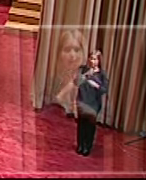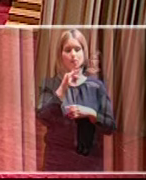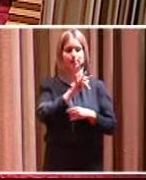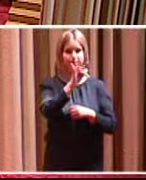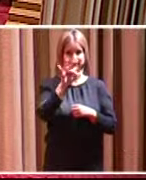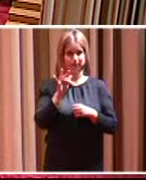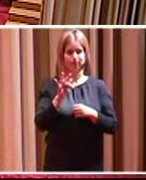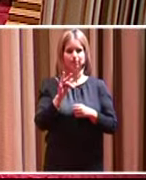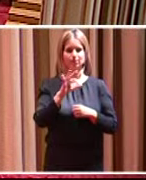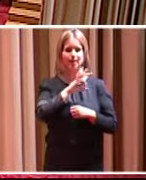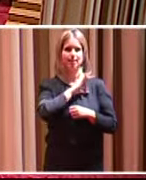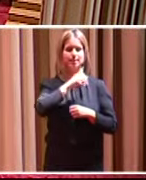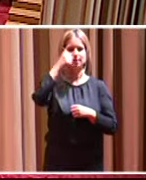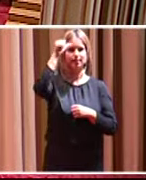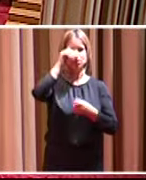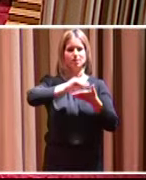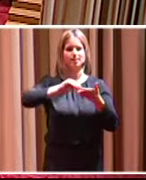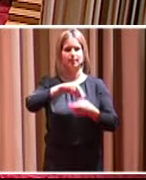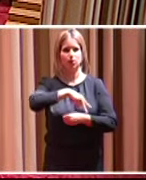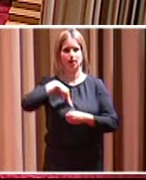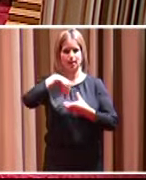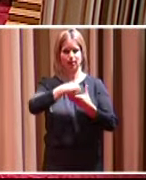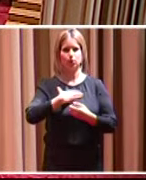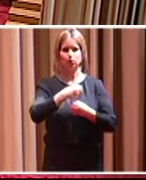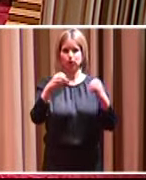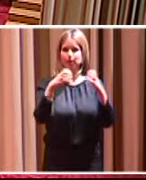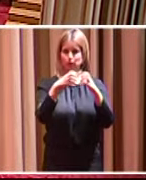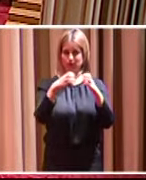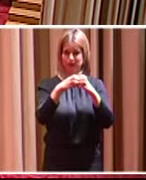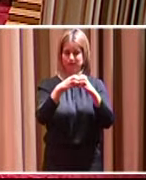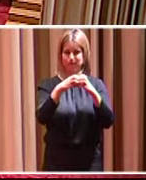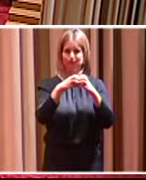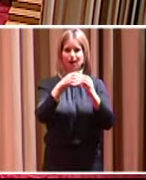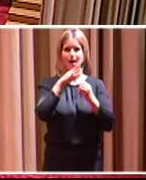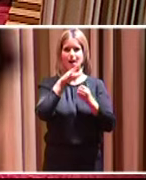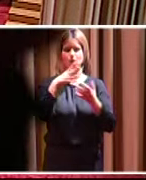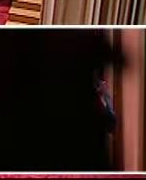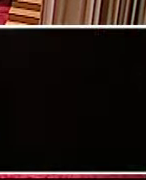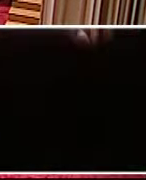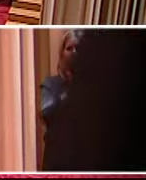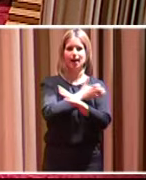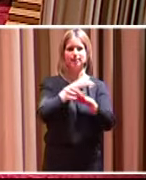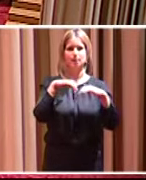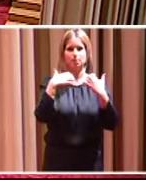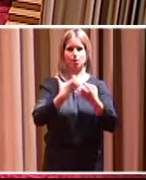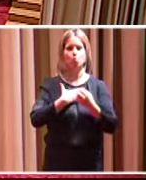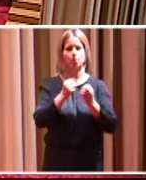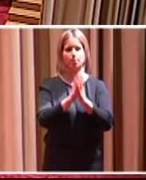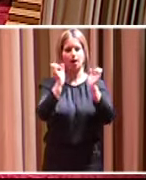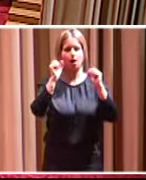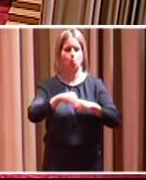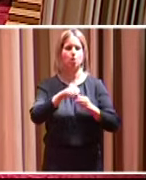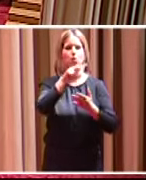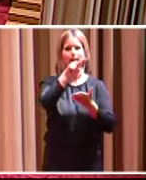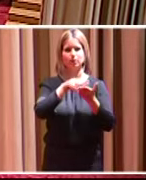A continuación, el señor secretario general del Ayuntamiento de Granada dará lectura a los acuerdos del Pleno Municipal sobre